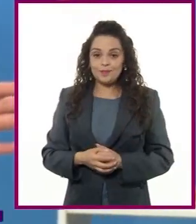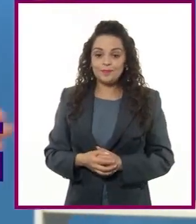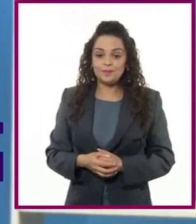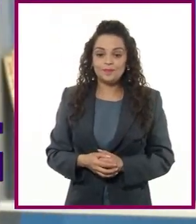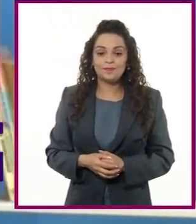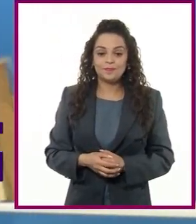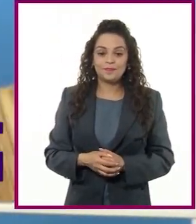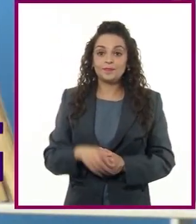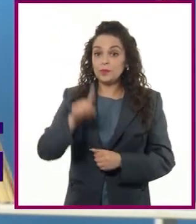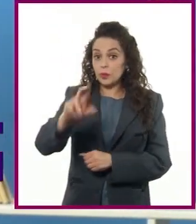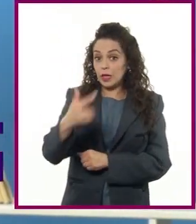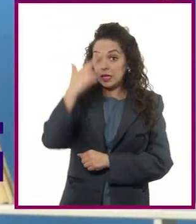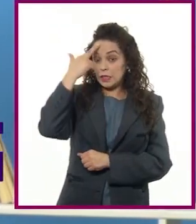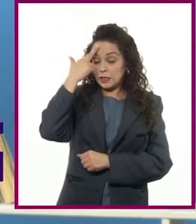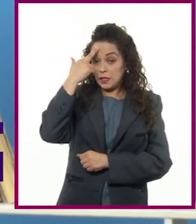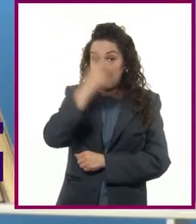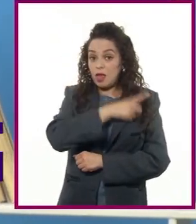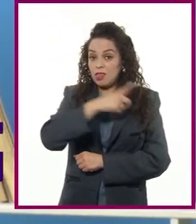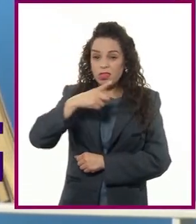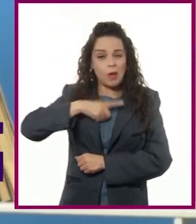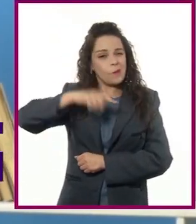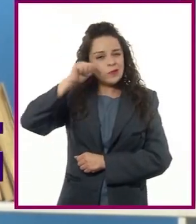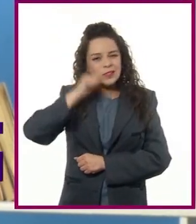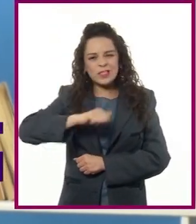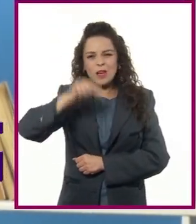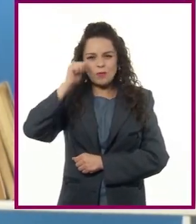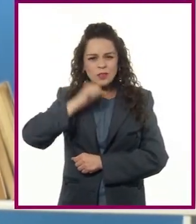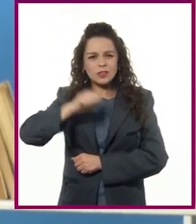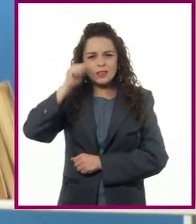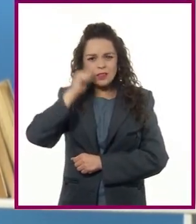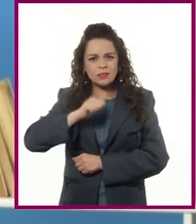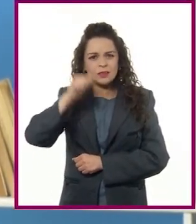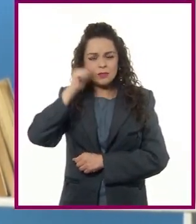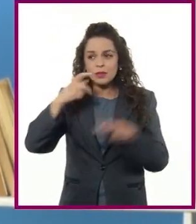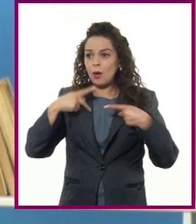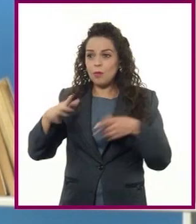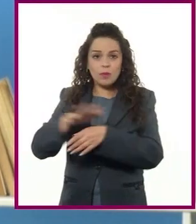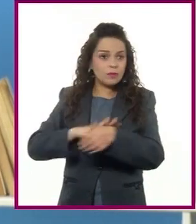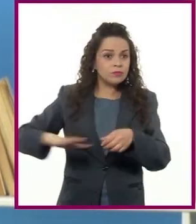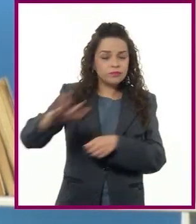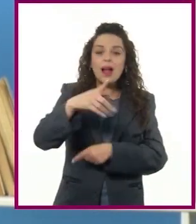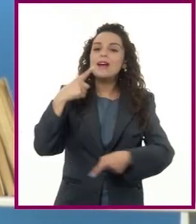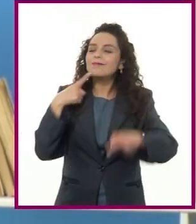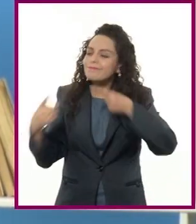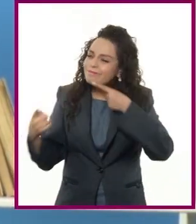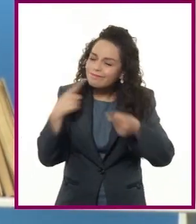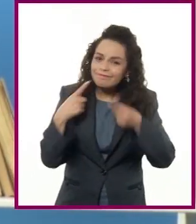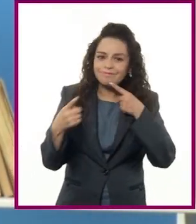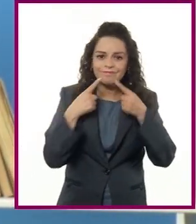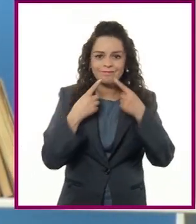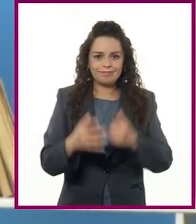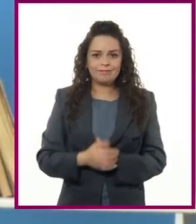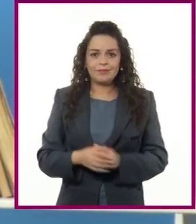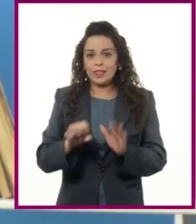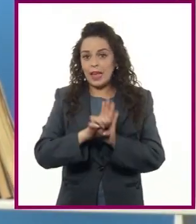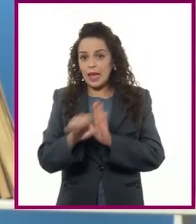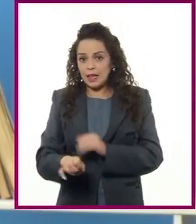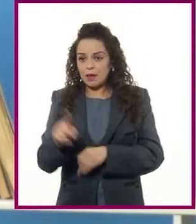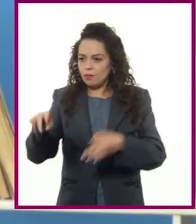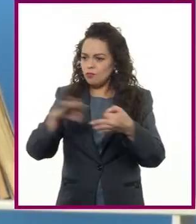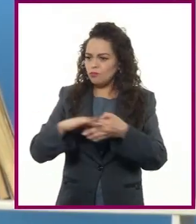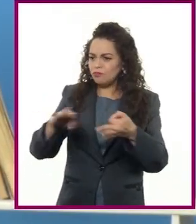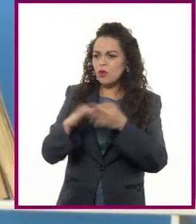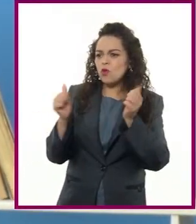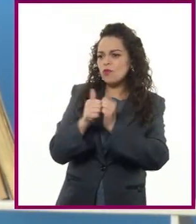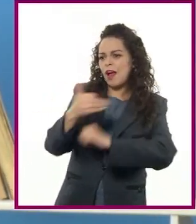Recuerden que el diálogo debe estar presente en todas nuestras relaciones sociales. Por ejemplo, el diálogo frecuente con sus